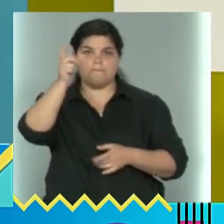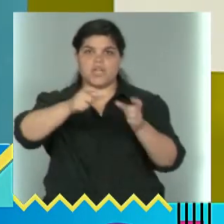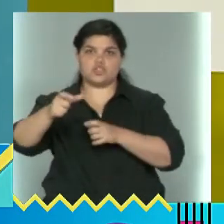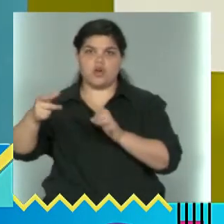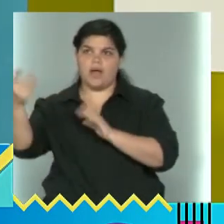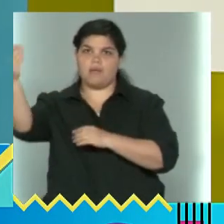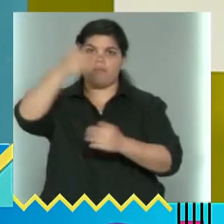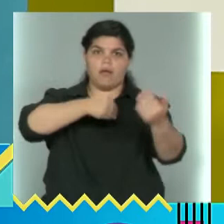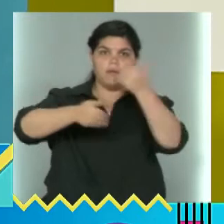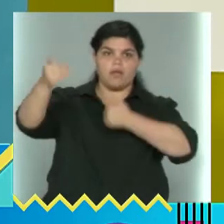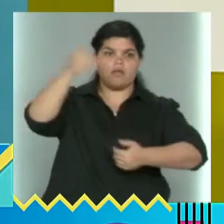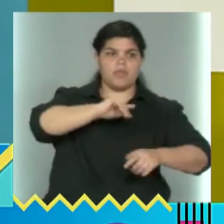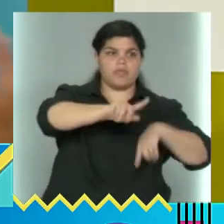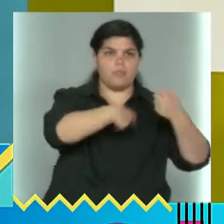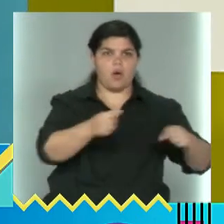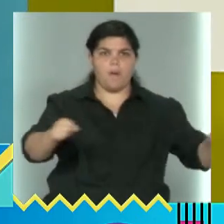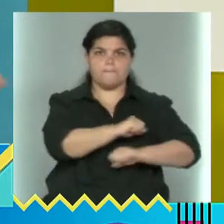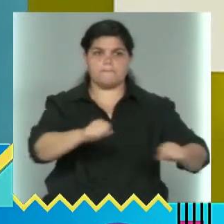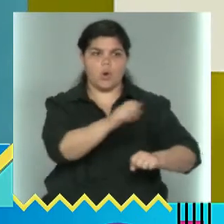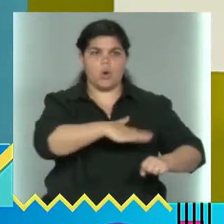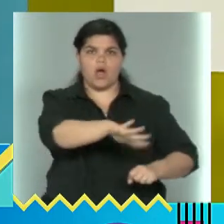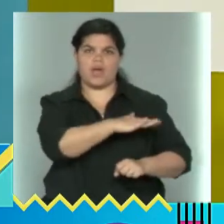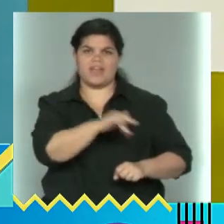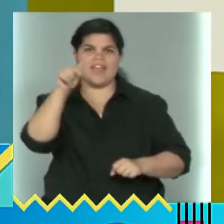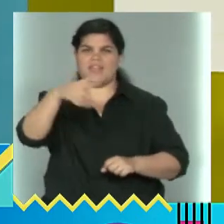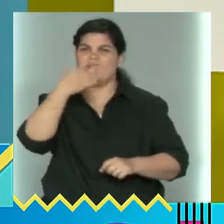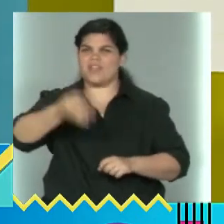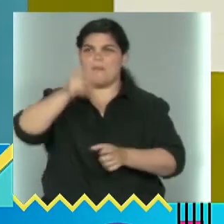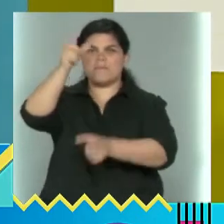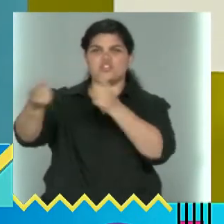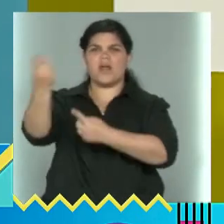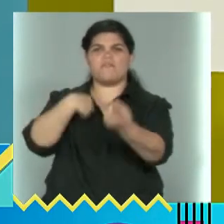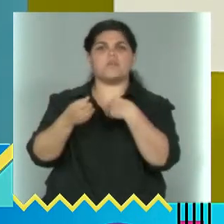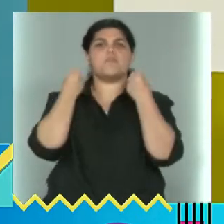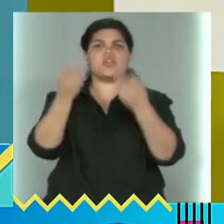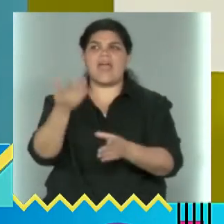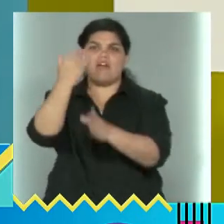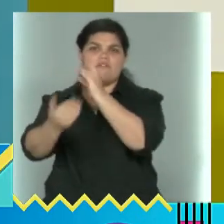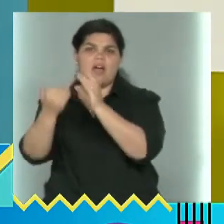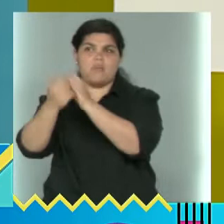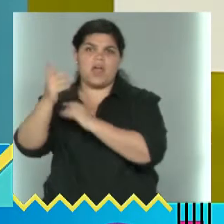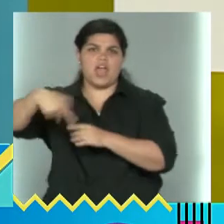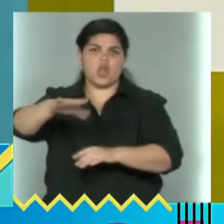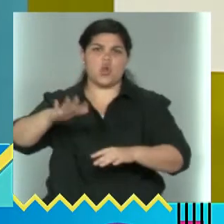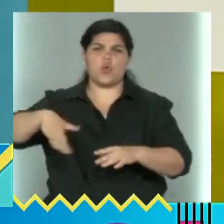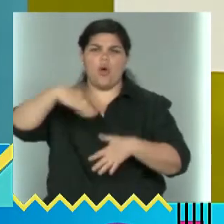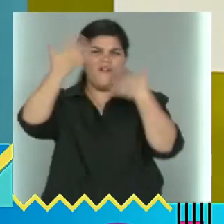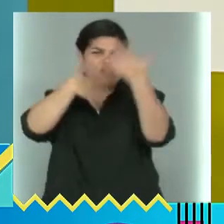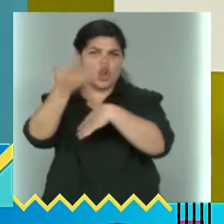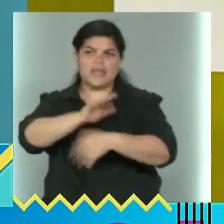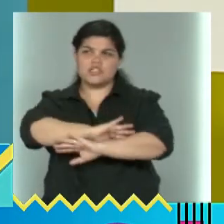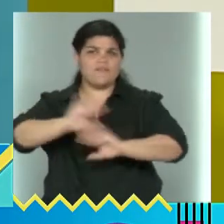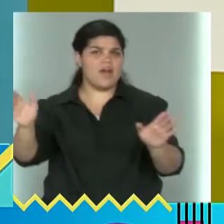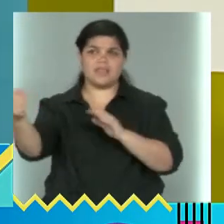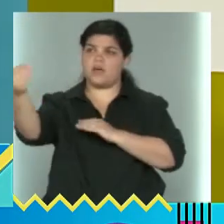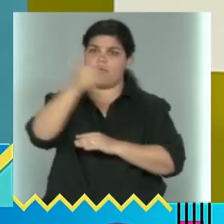ellos y en definitiva también ellos están huyendo de una situación de este tipo de agresiones violentas. ¿Cuáles eran los